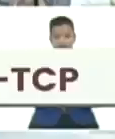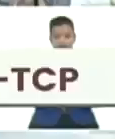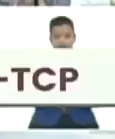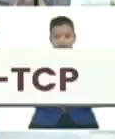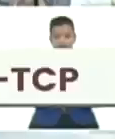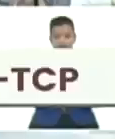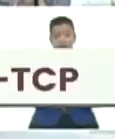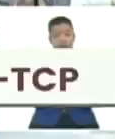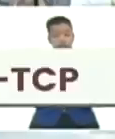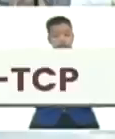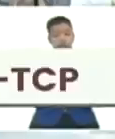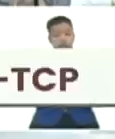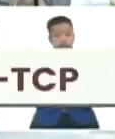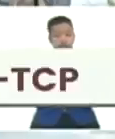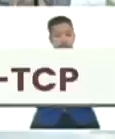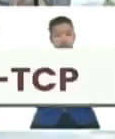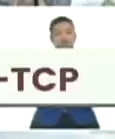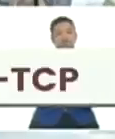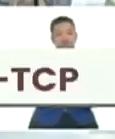alegra